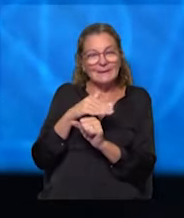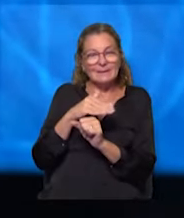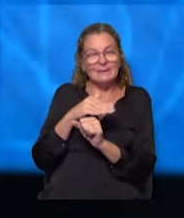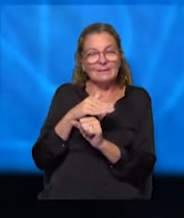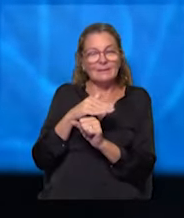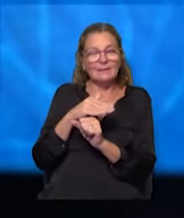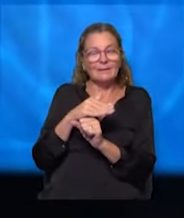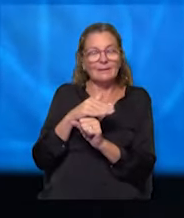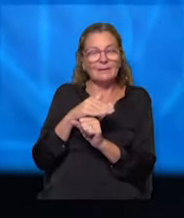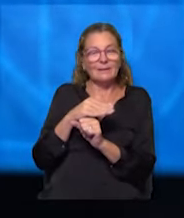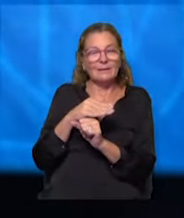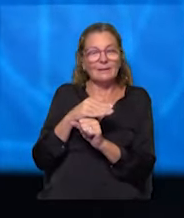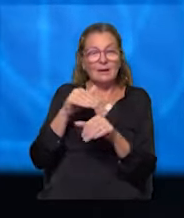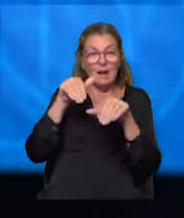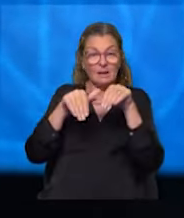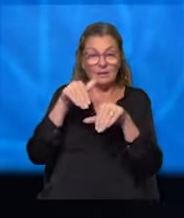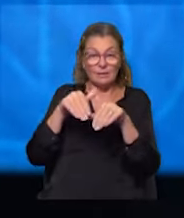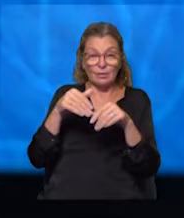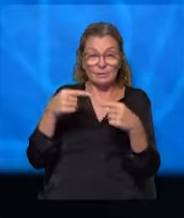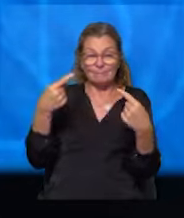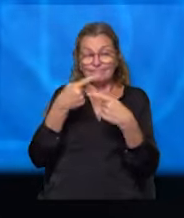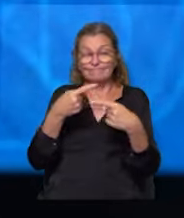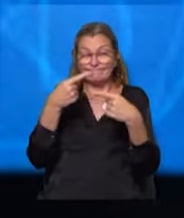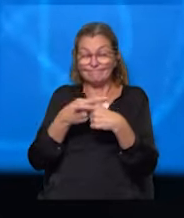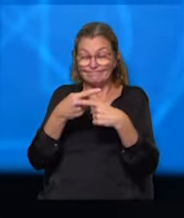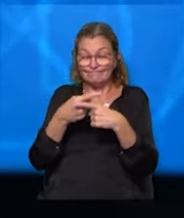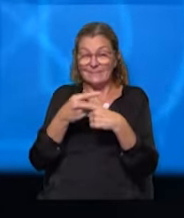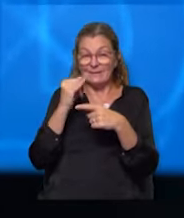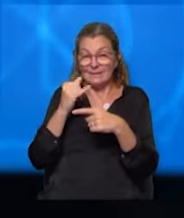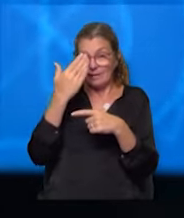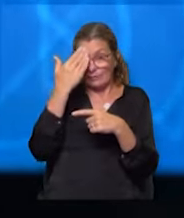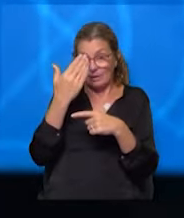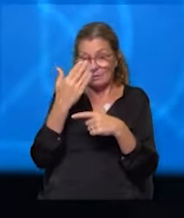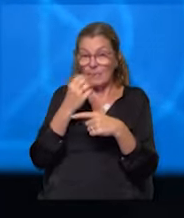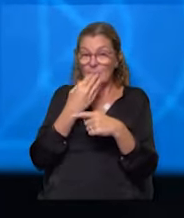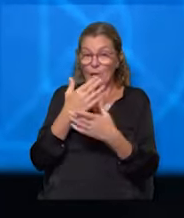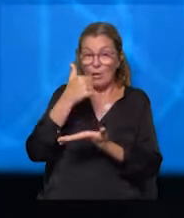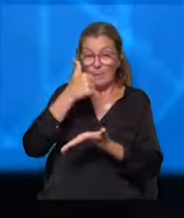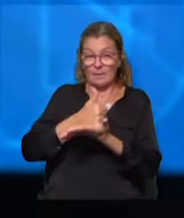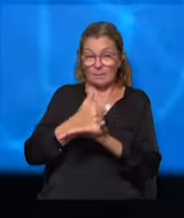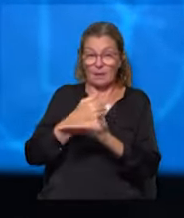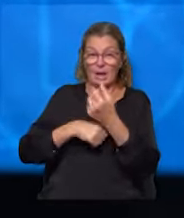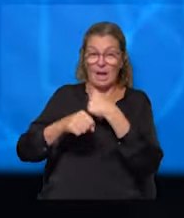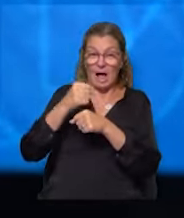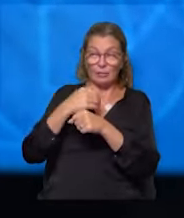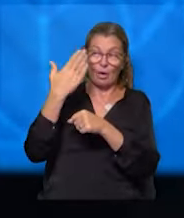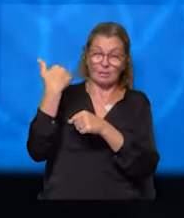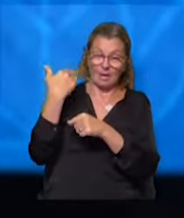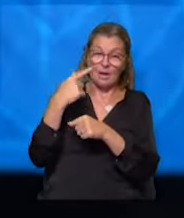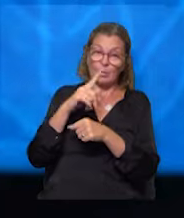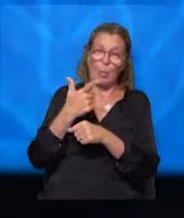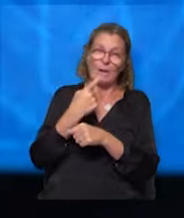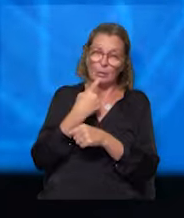es que la elección está muy reñida que el frente está mejor parado que en el pasado sin duda